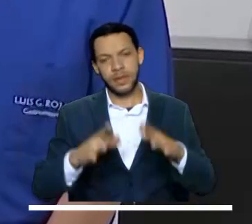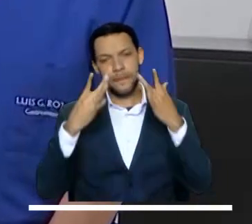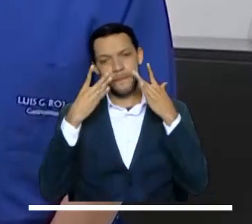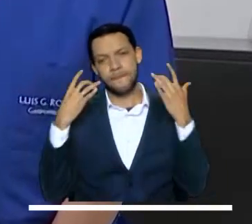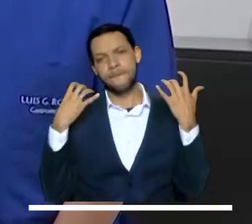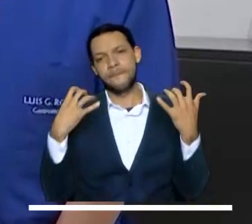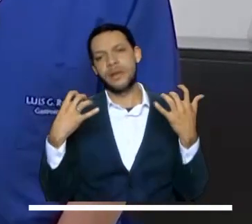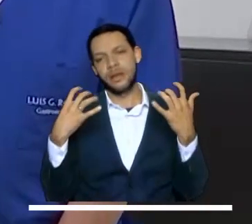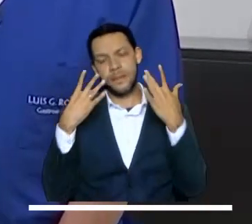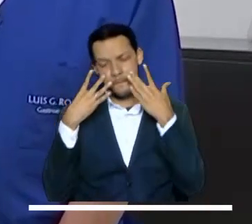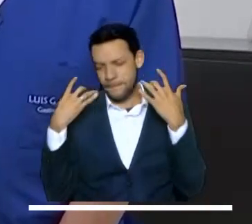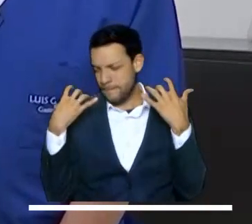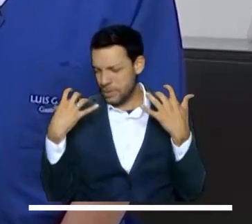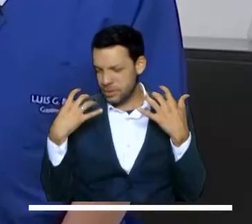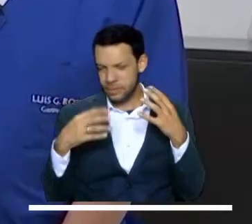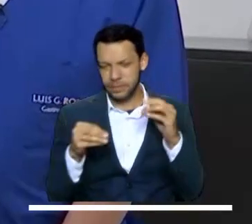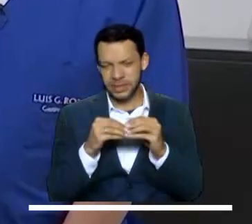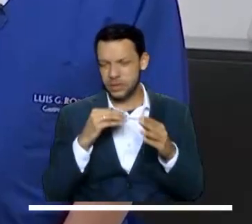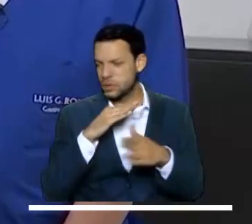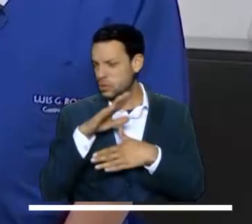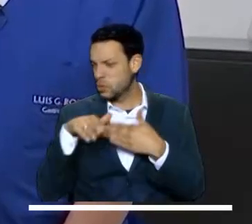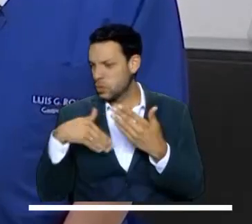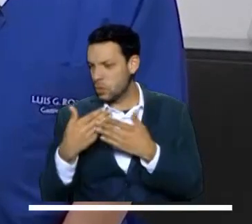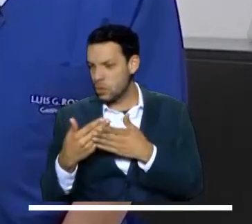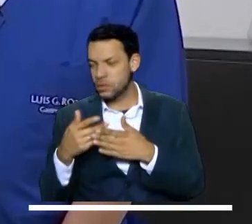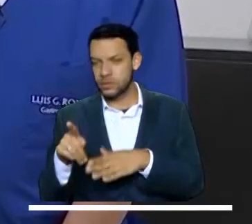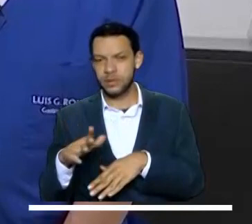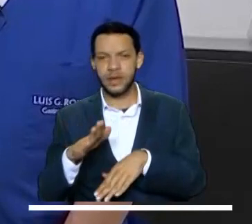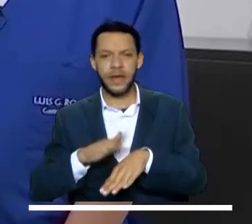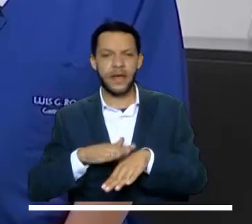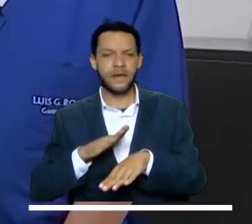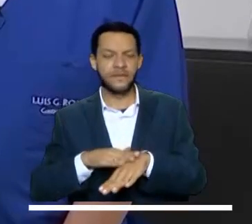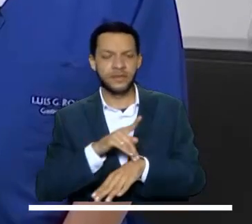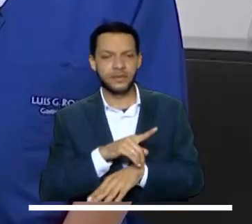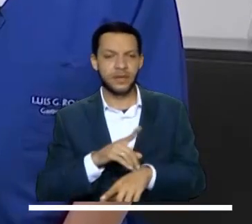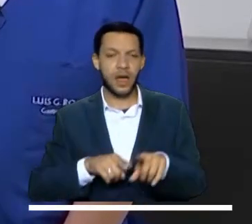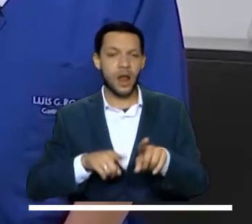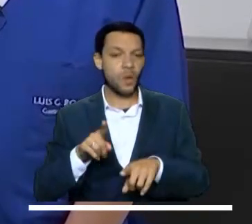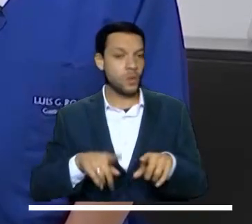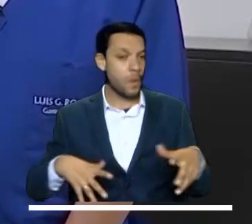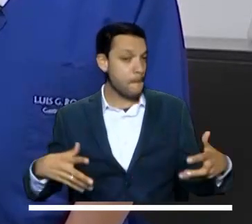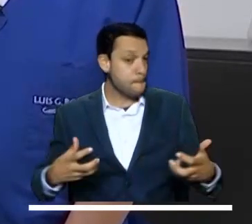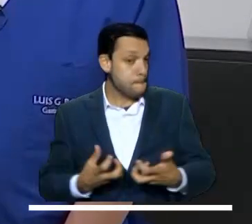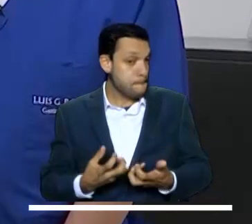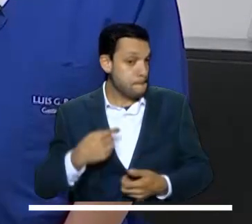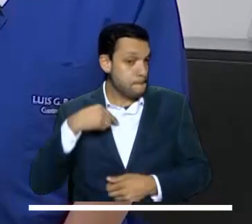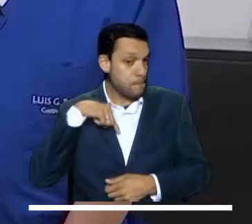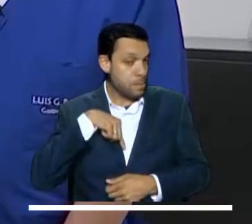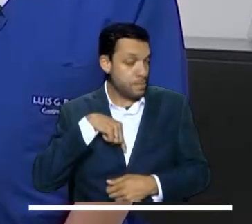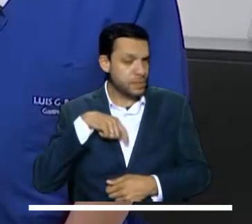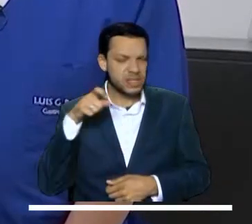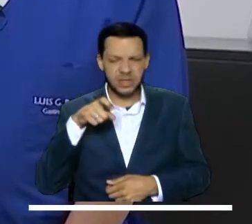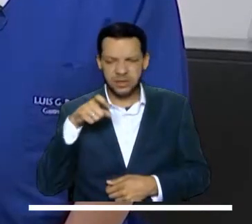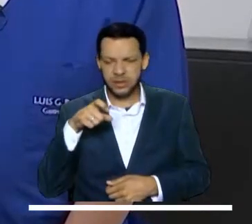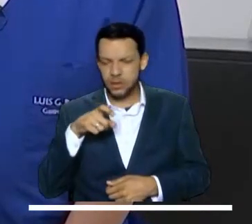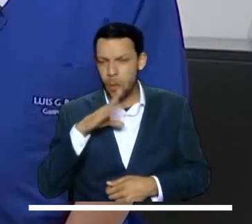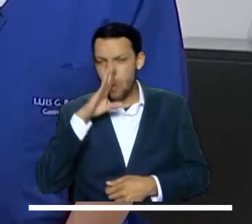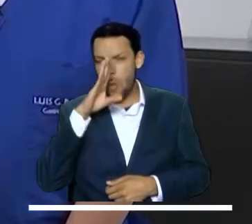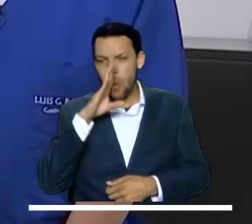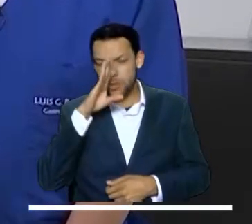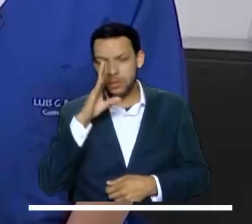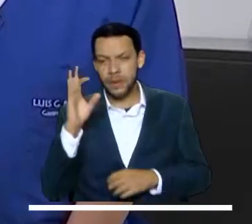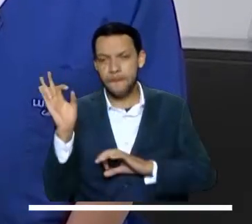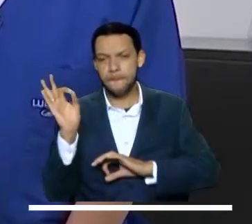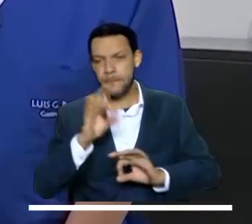que todos ustedes, aún asintomáticos, como en mi caso, me los hago de rutina por